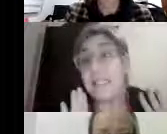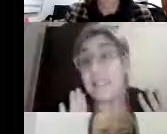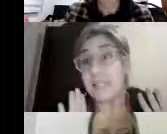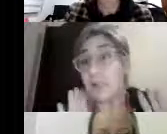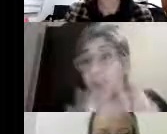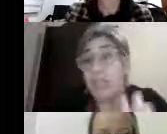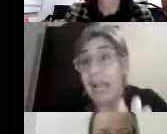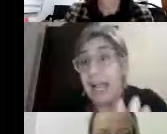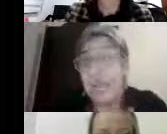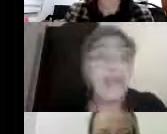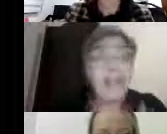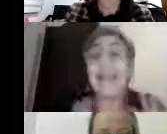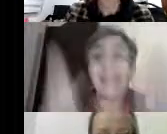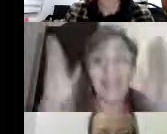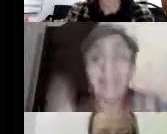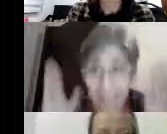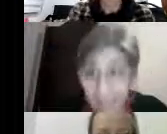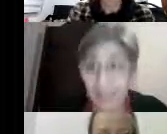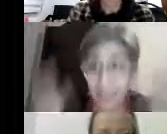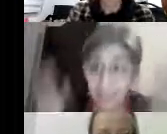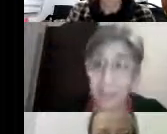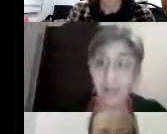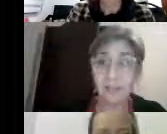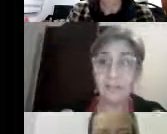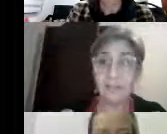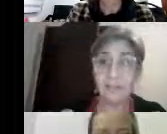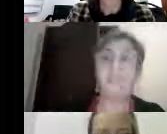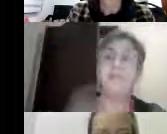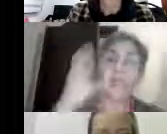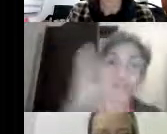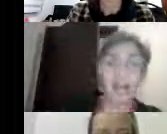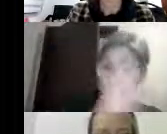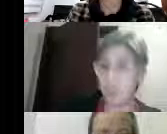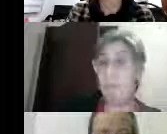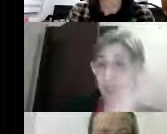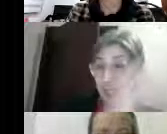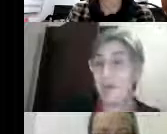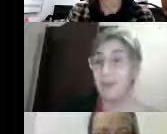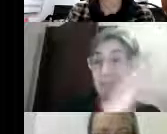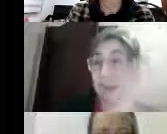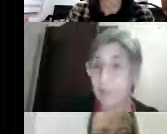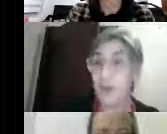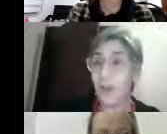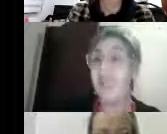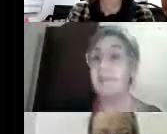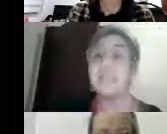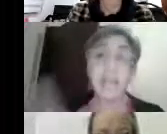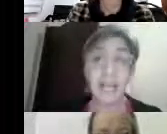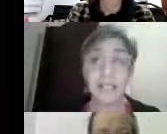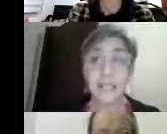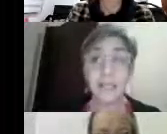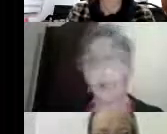toma las pastillas. O sea, en la realidad, en la vida, tener a la persona positiva con tratamiento es